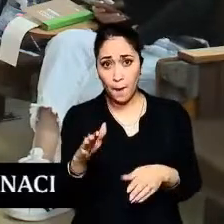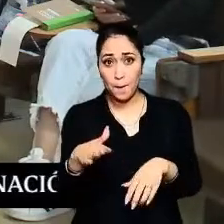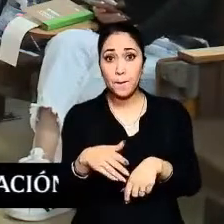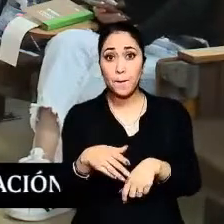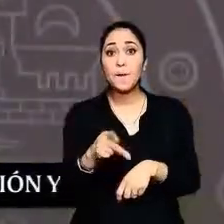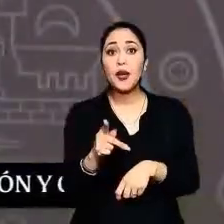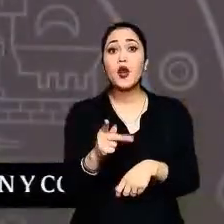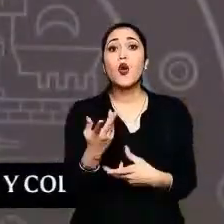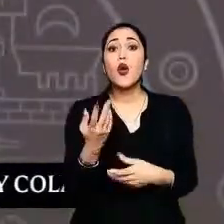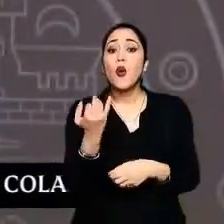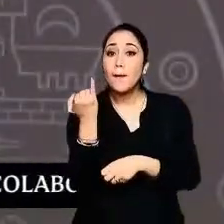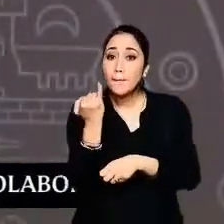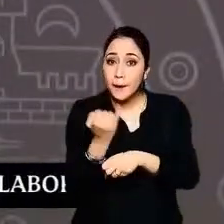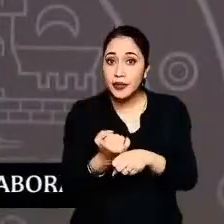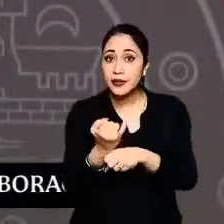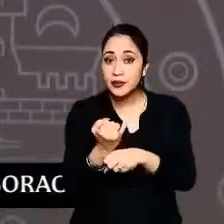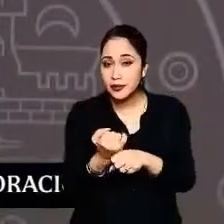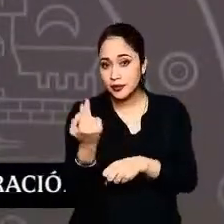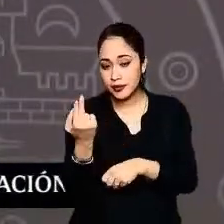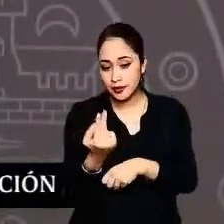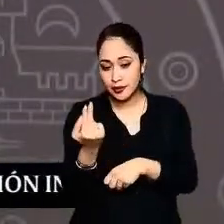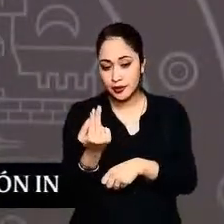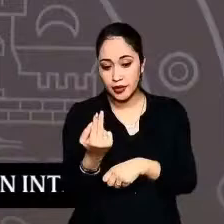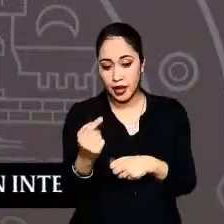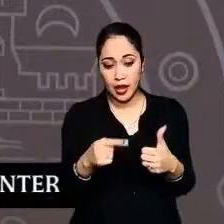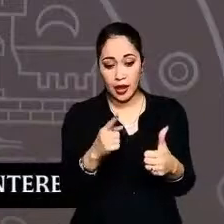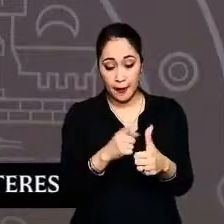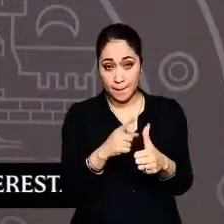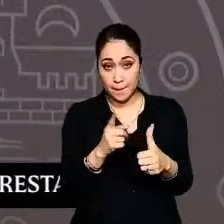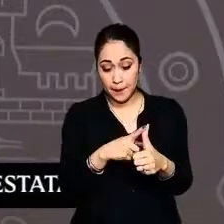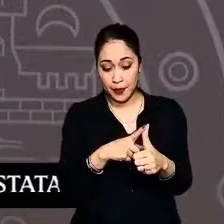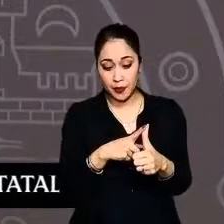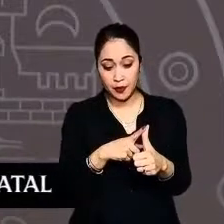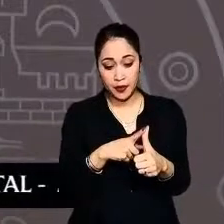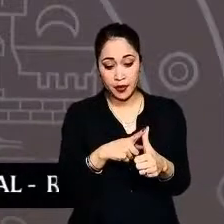investigación. La primera cosa es usar